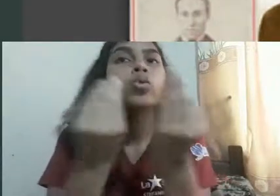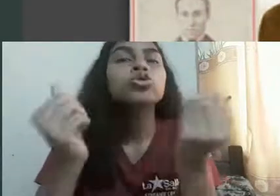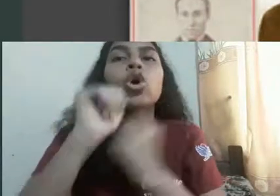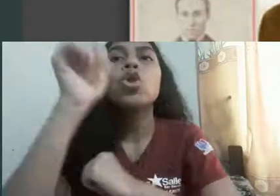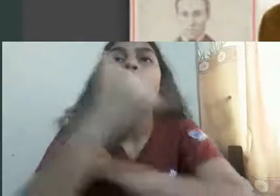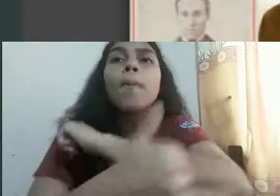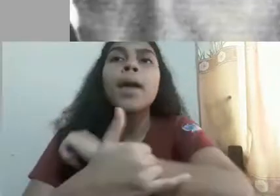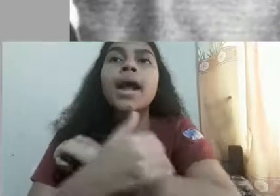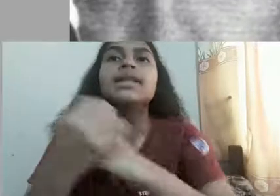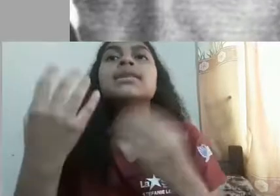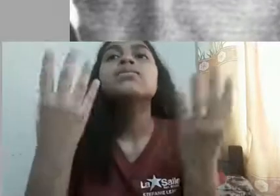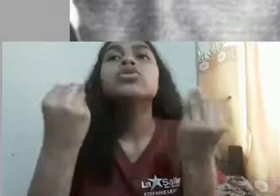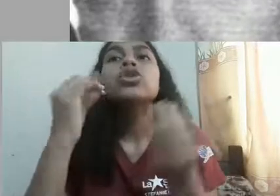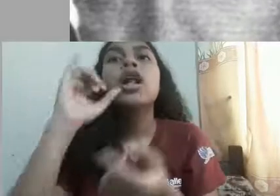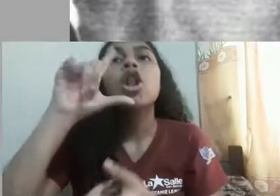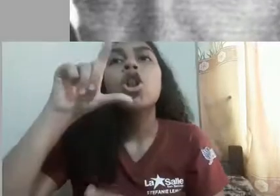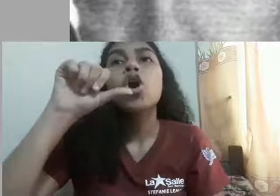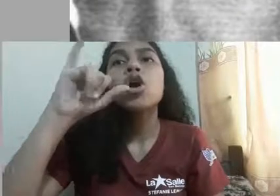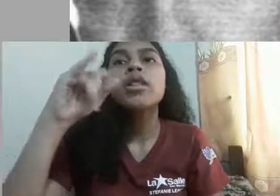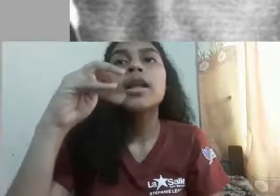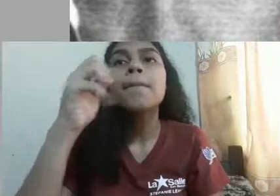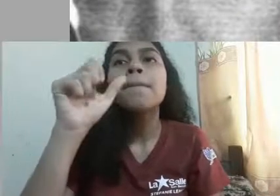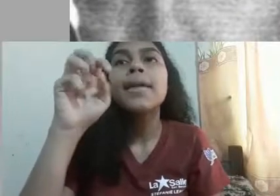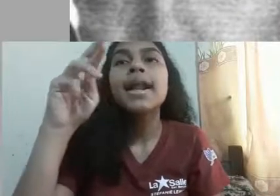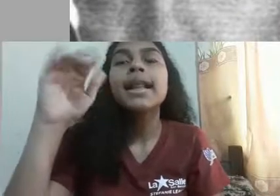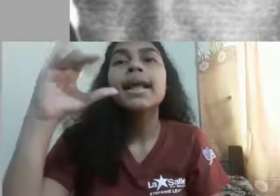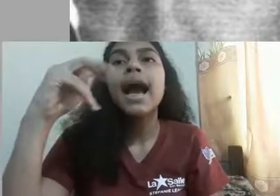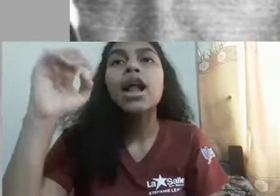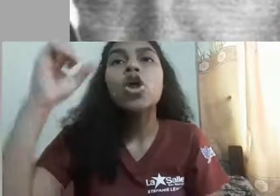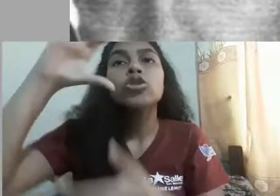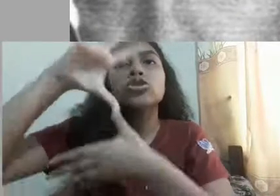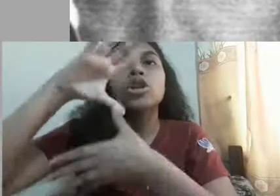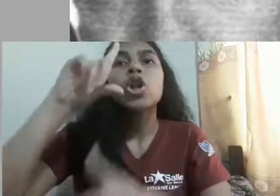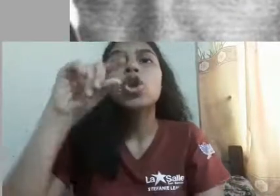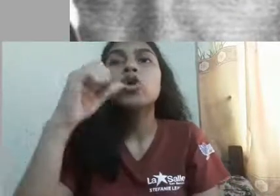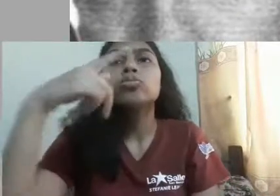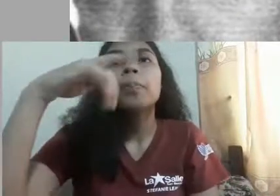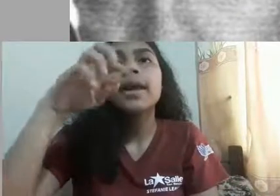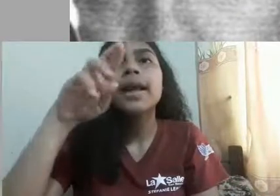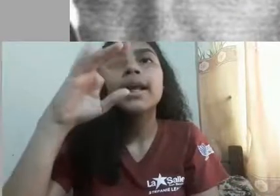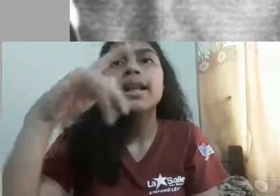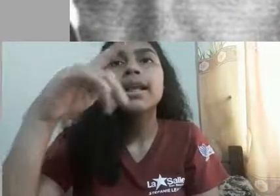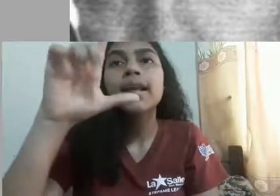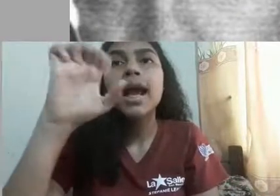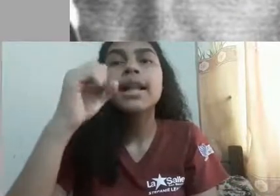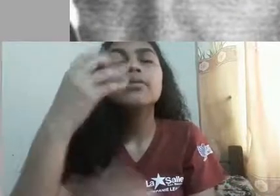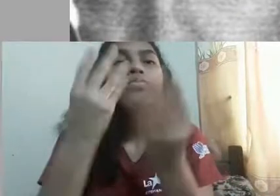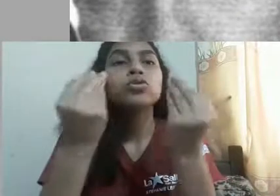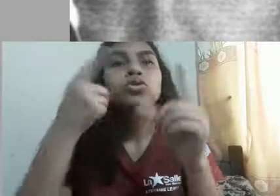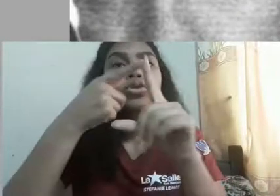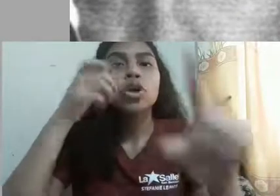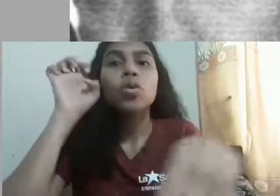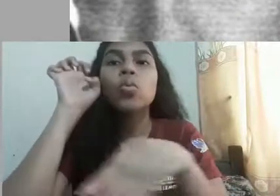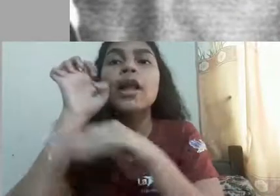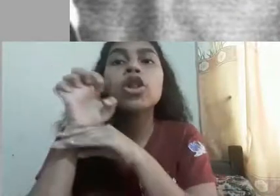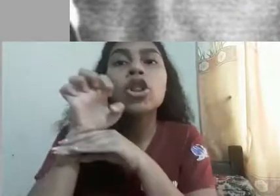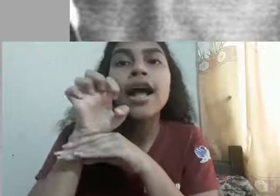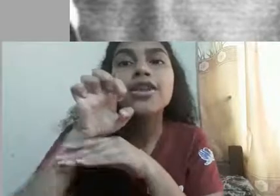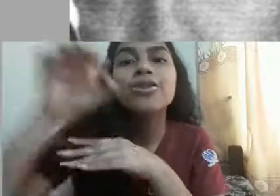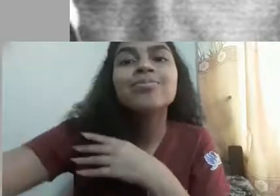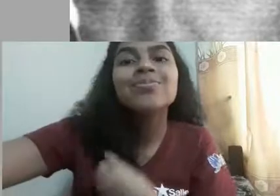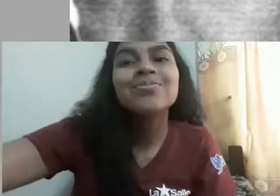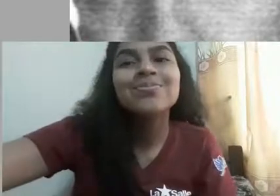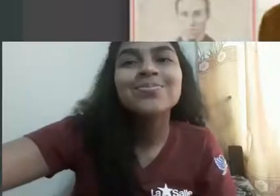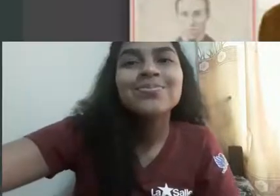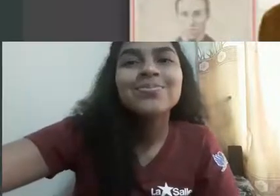día tenemos algunos libros actuales que hacen resaltar la belleza de nuestro Ecuador. Y por lo último,